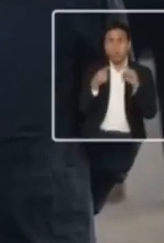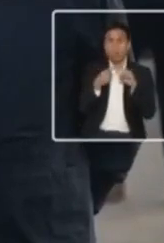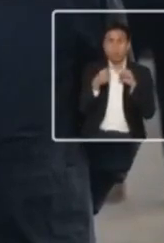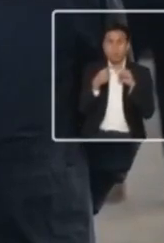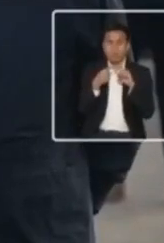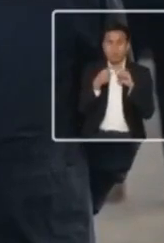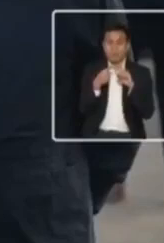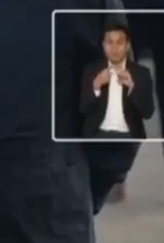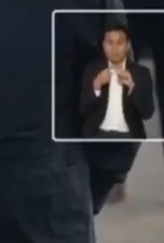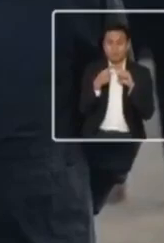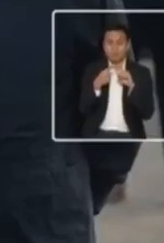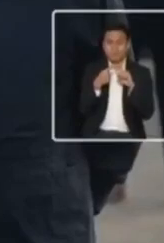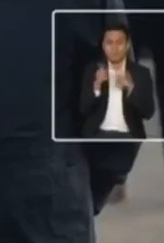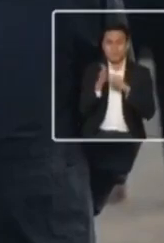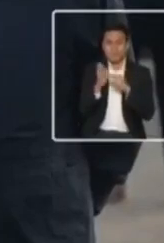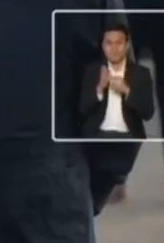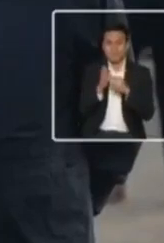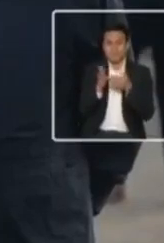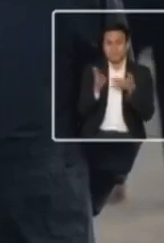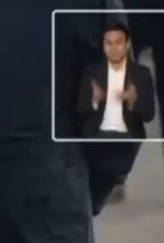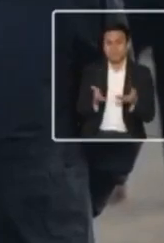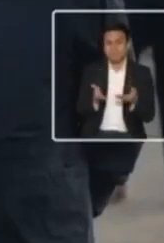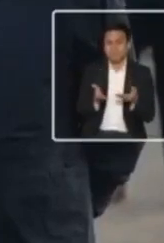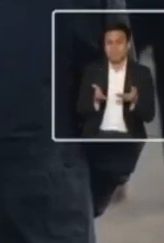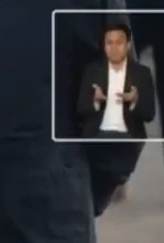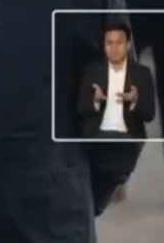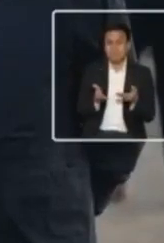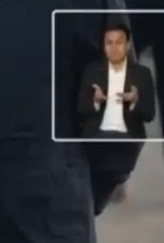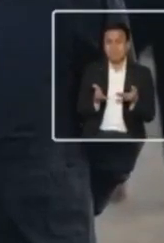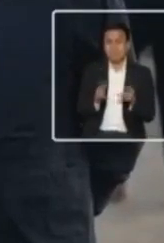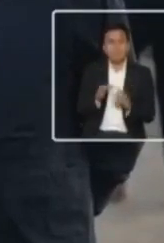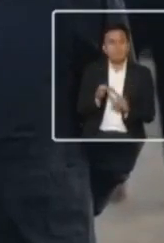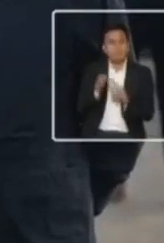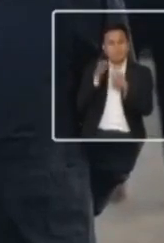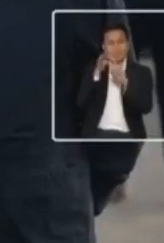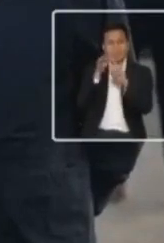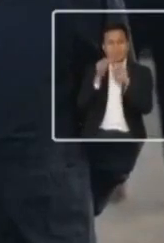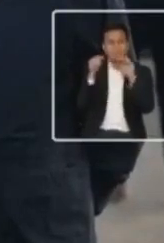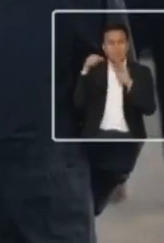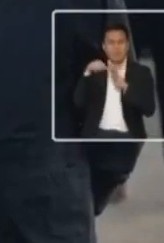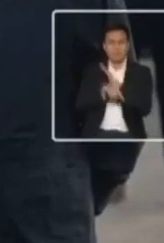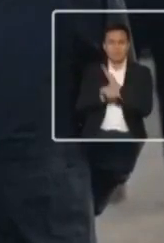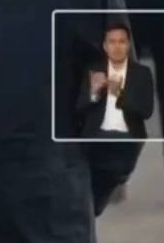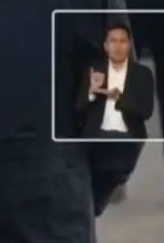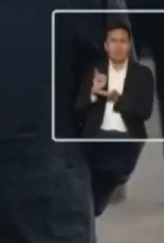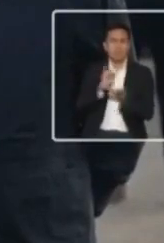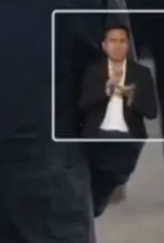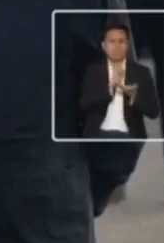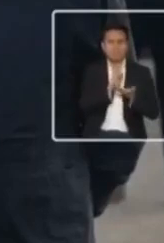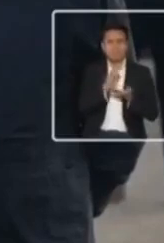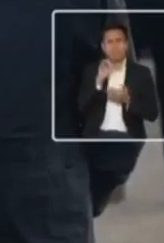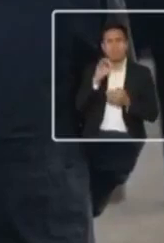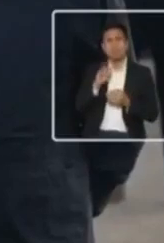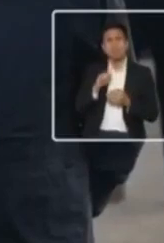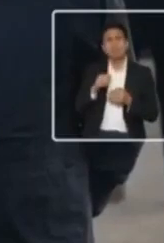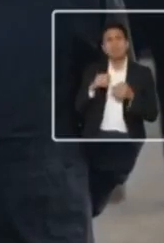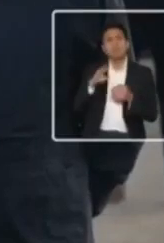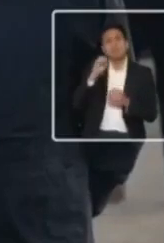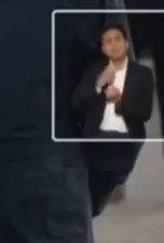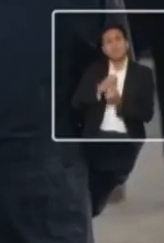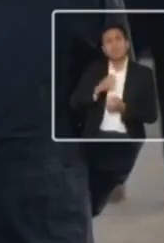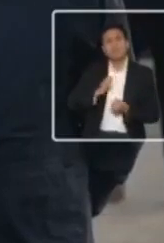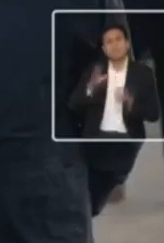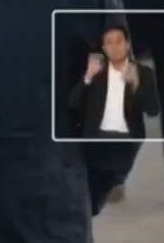que este caso va a ser la prioridad máxima de los organismos policiales de seguridad y de la fiscalía